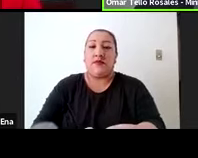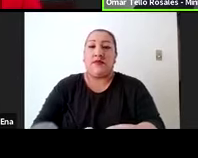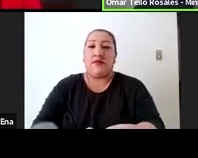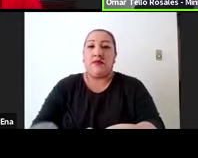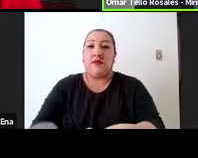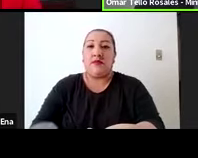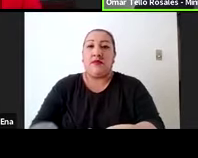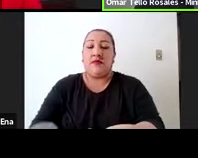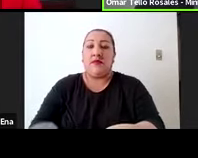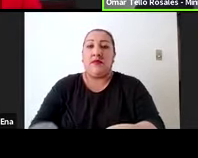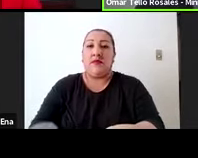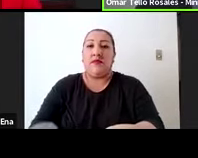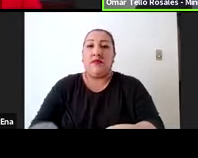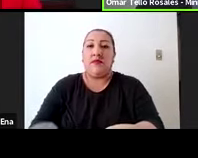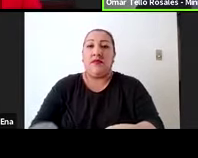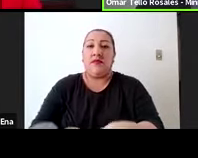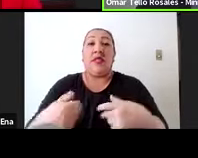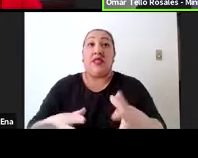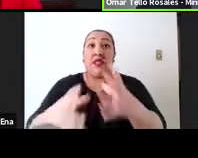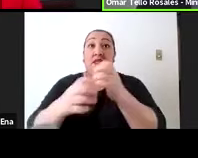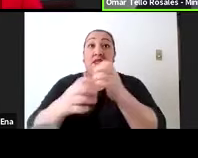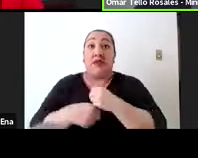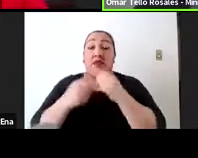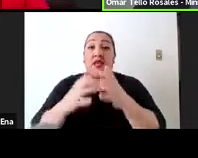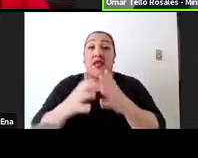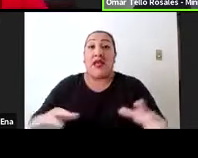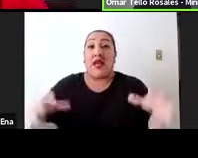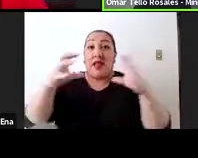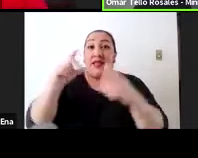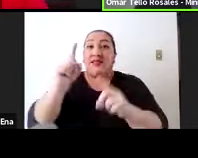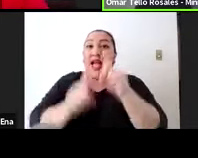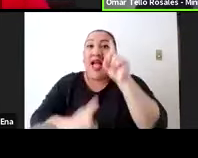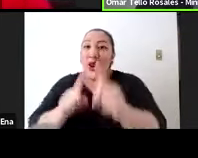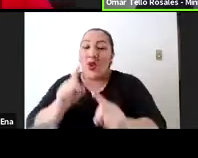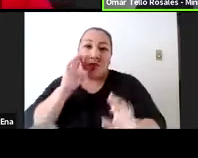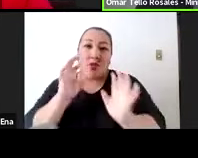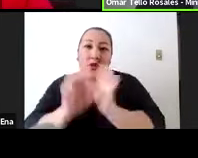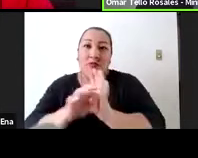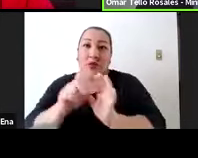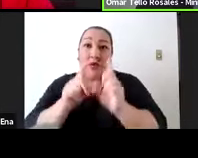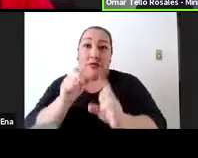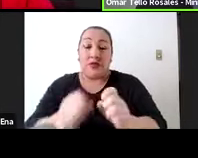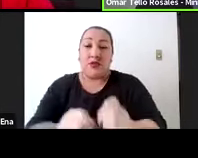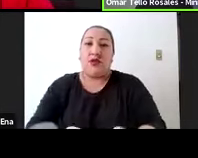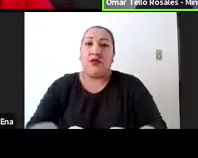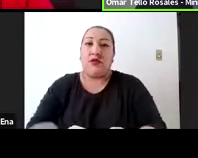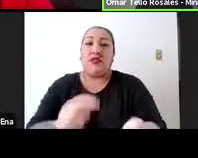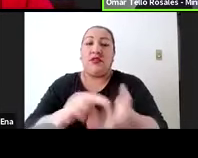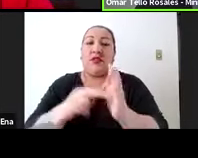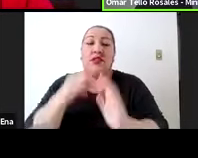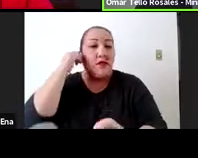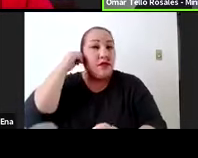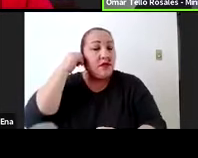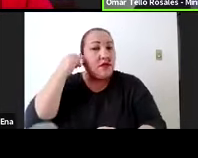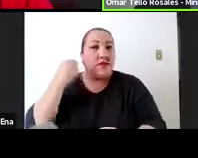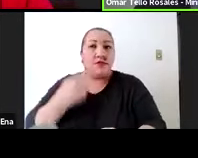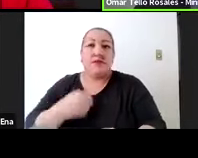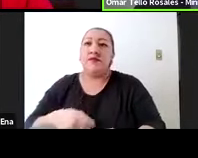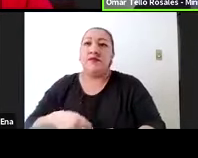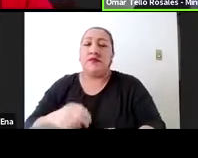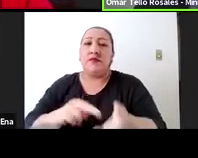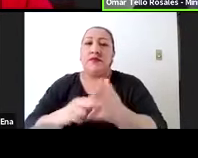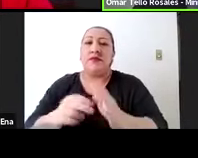podemos descartar de que en algunos casos, sobre todo aquellos donde el sueldo que reciben pues es